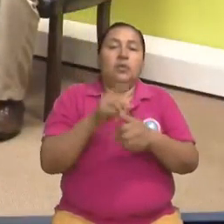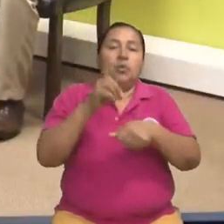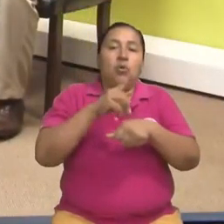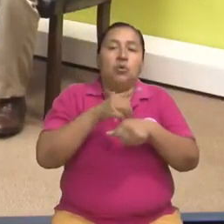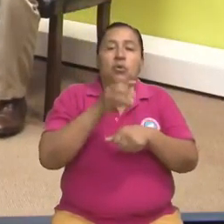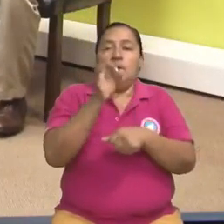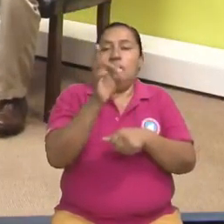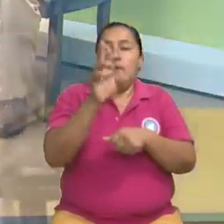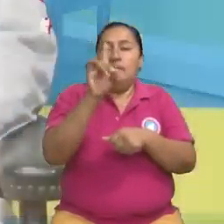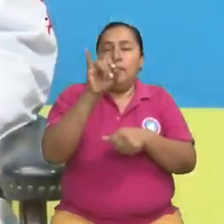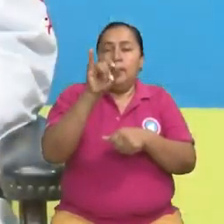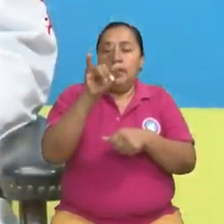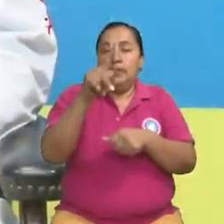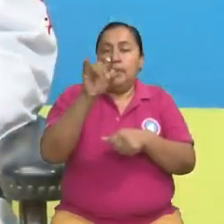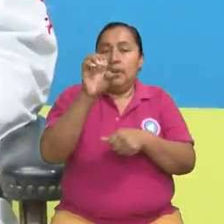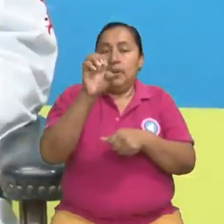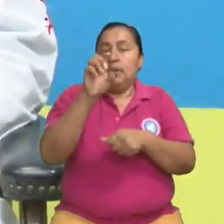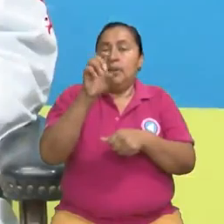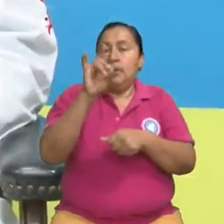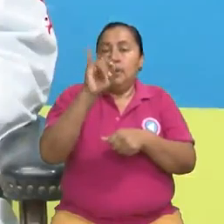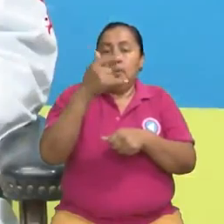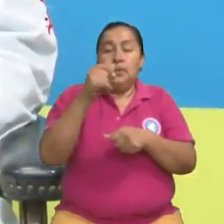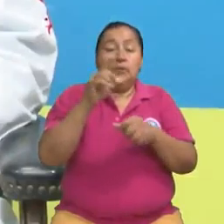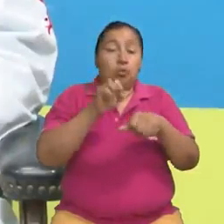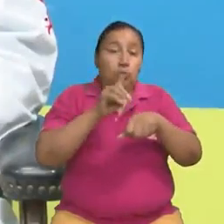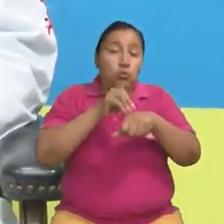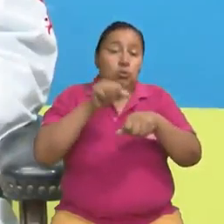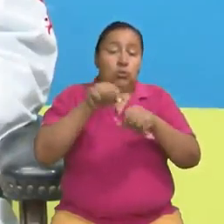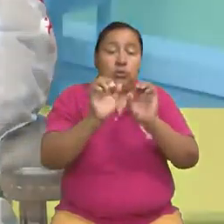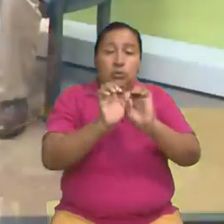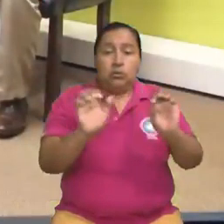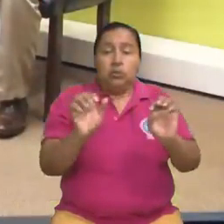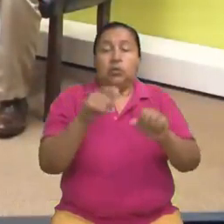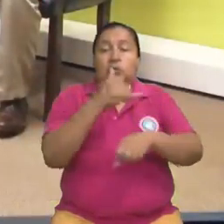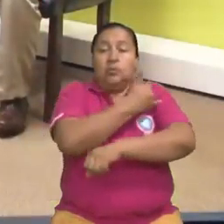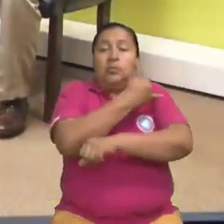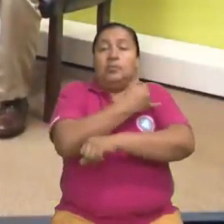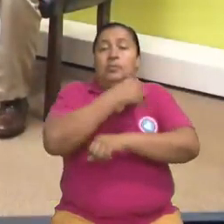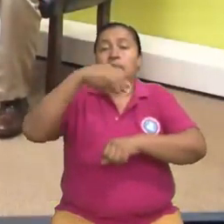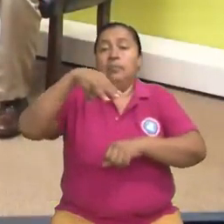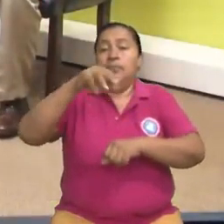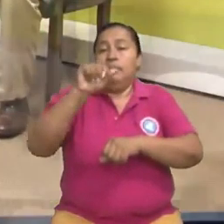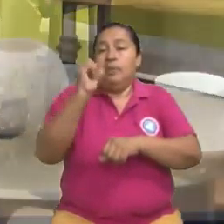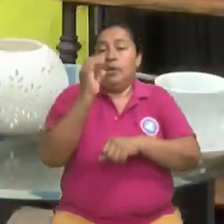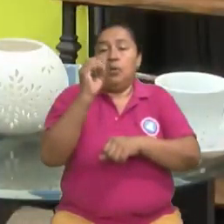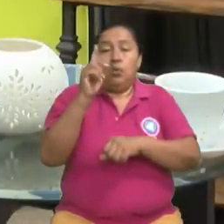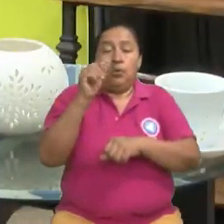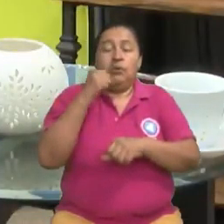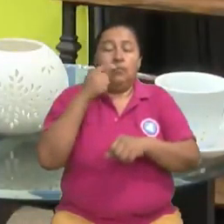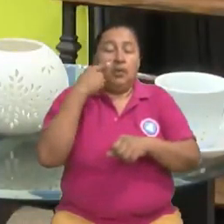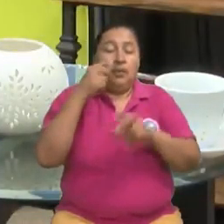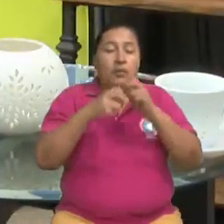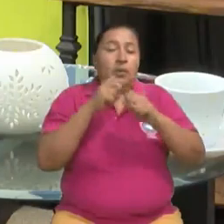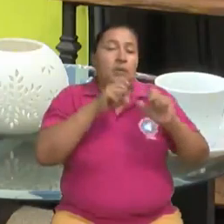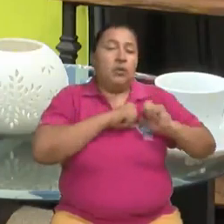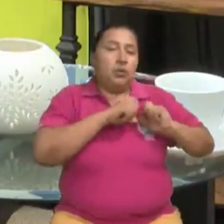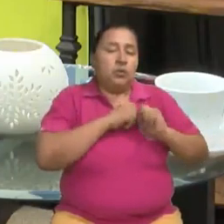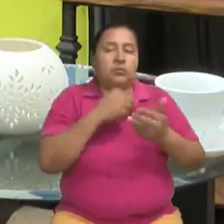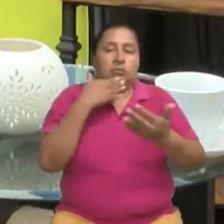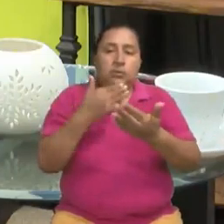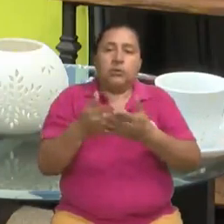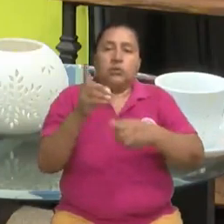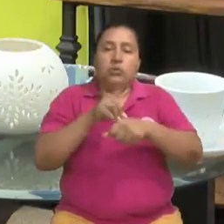Freddy Fitoria, cardiólogo pediatra del Hospital Mascota. Con él estábamos viendo sobre las cardiopatías congénitas. Le